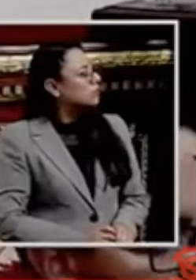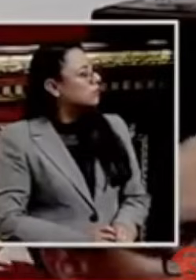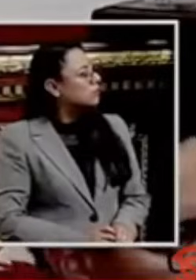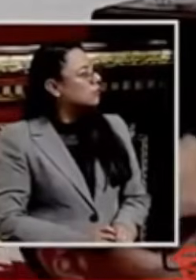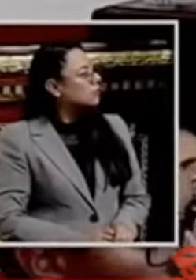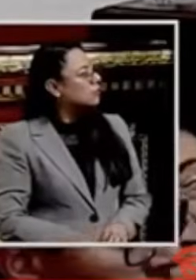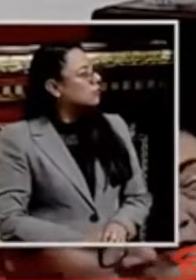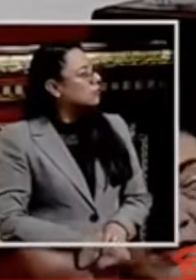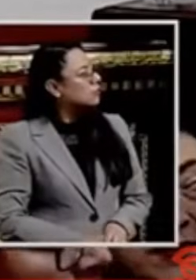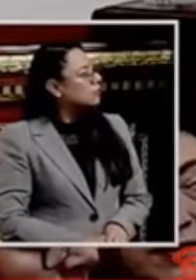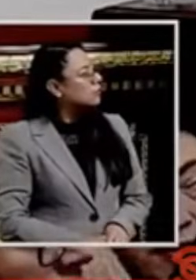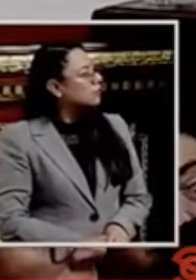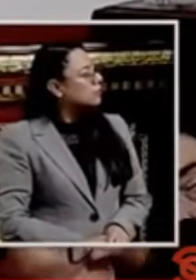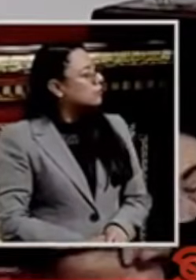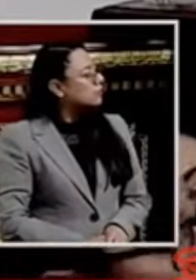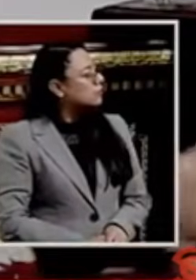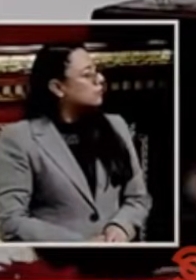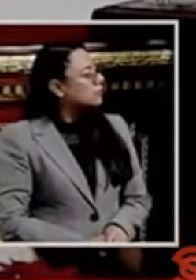de ayer.